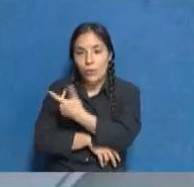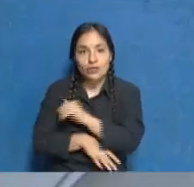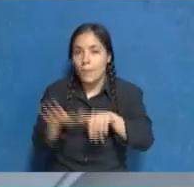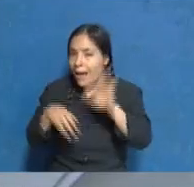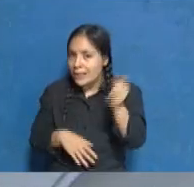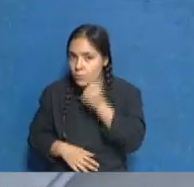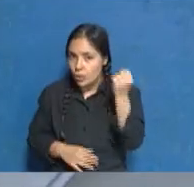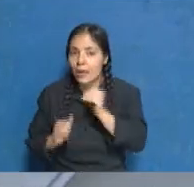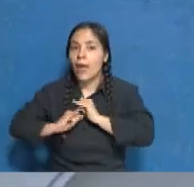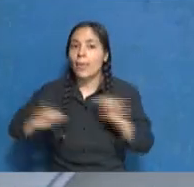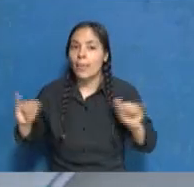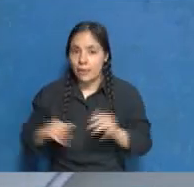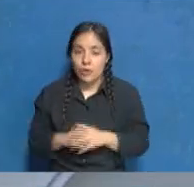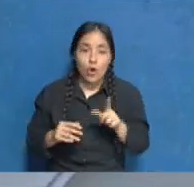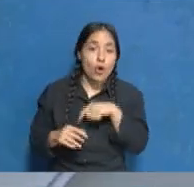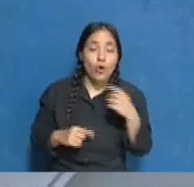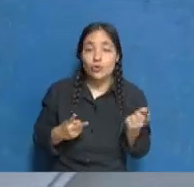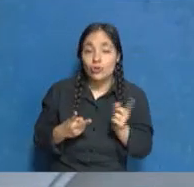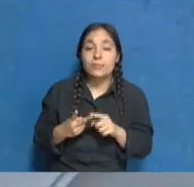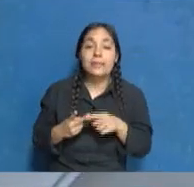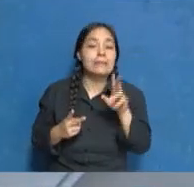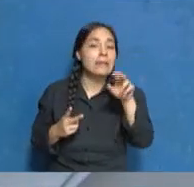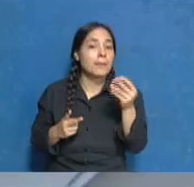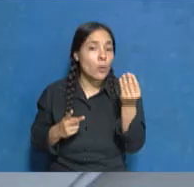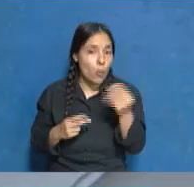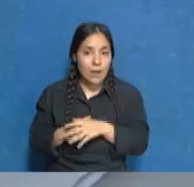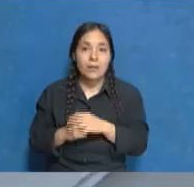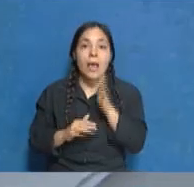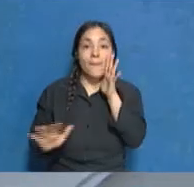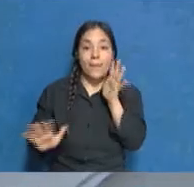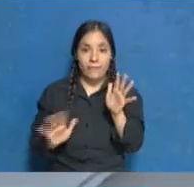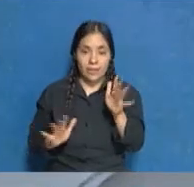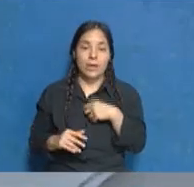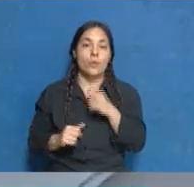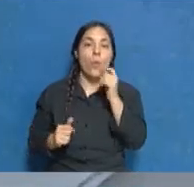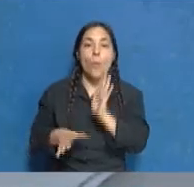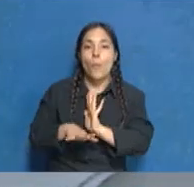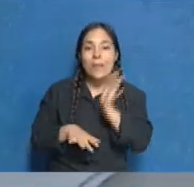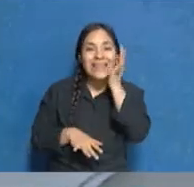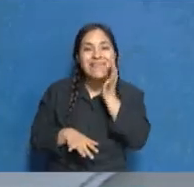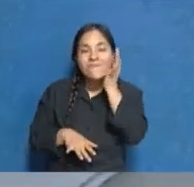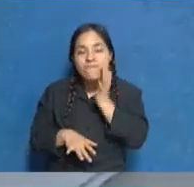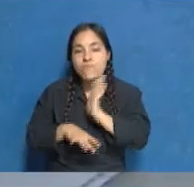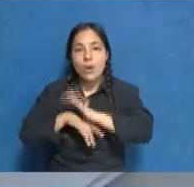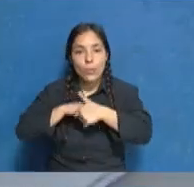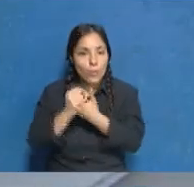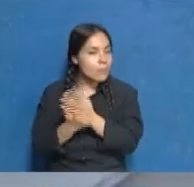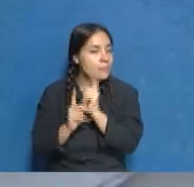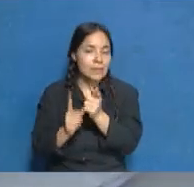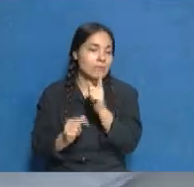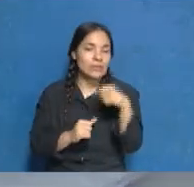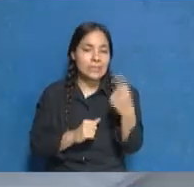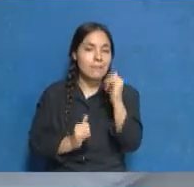es uno de los mensajes importantes. El otro es continuar con las medidas profilácticas de higiene, lo que siempre